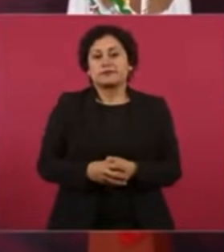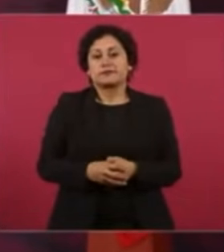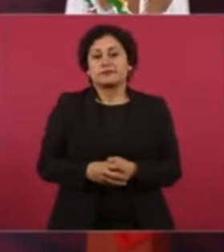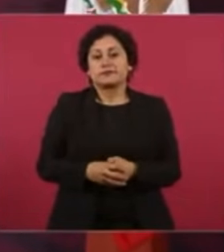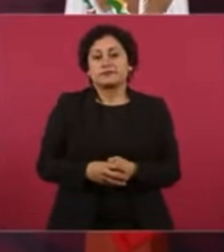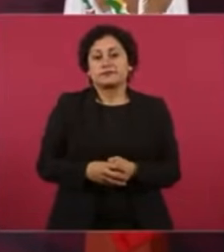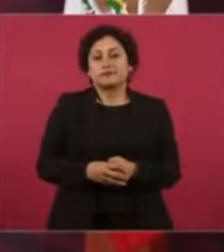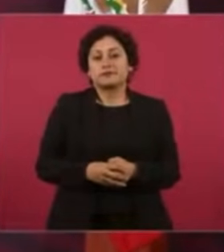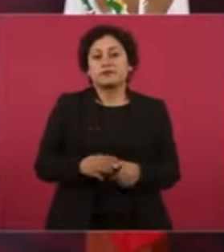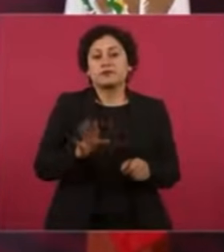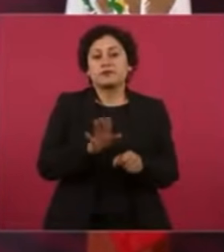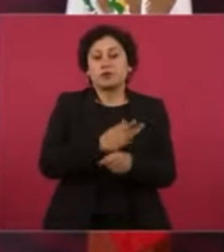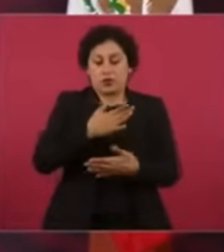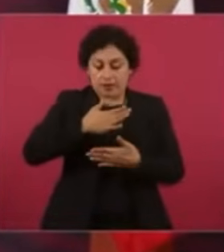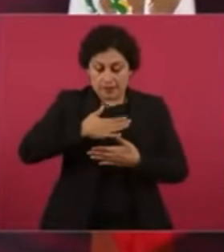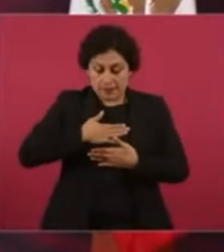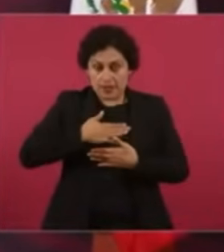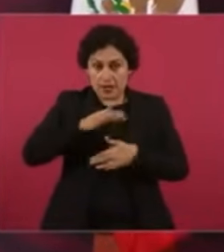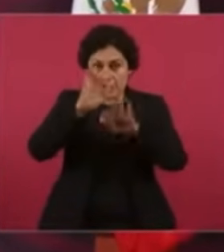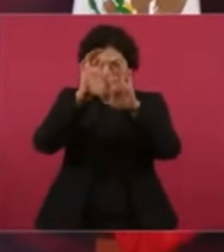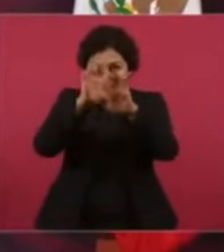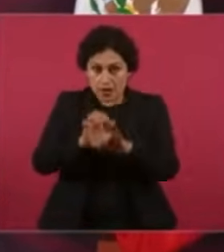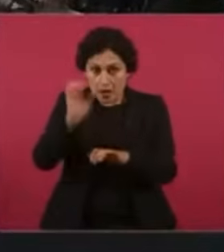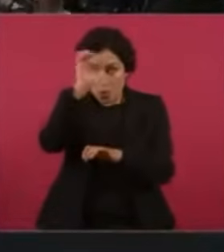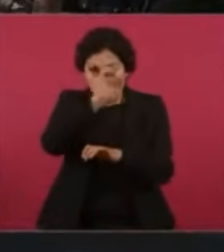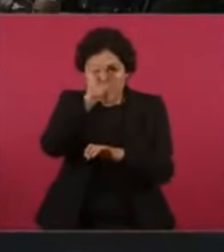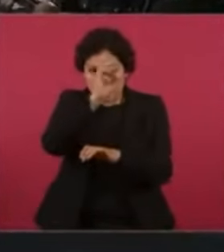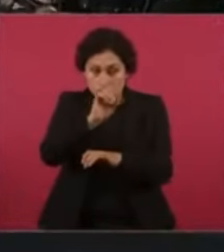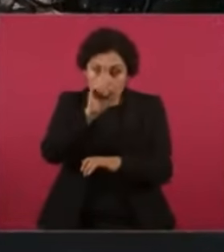se tomaron en cuenta mis recomendaciones,